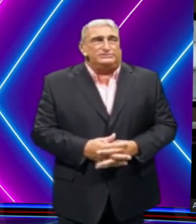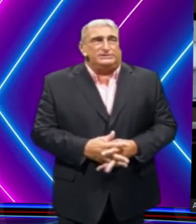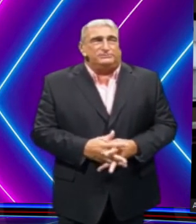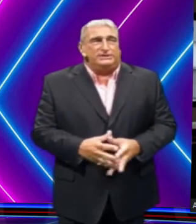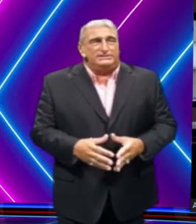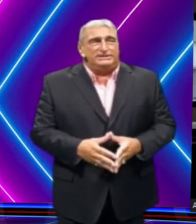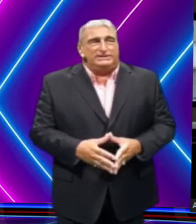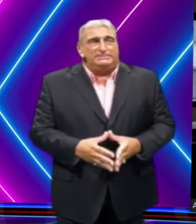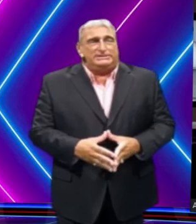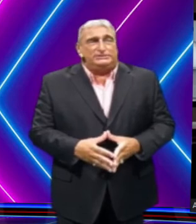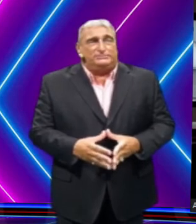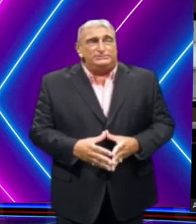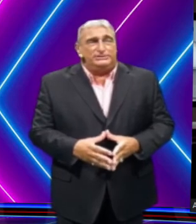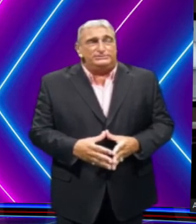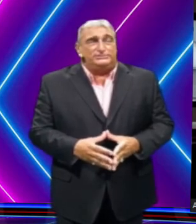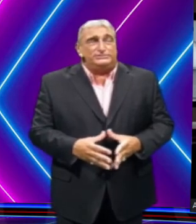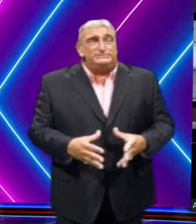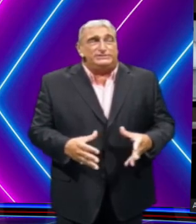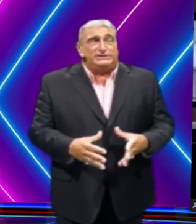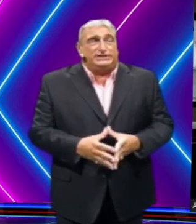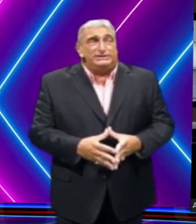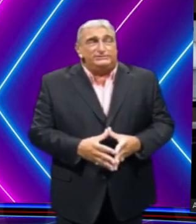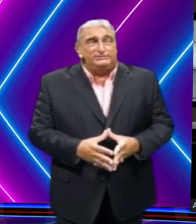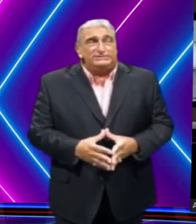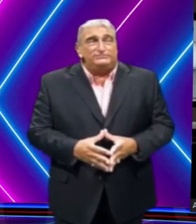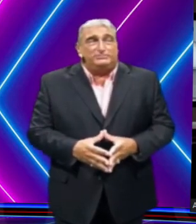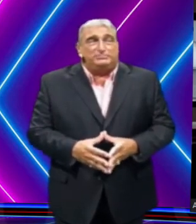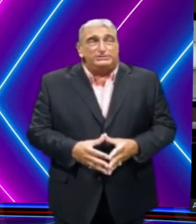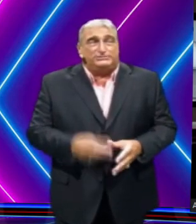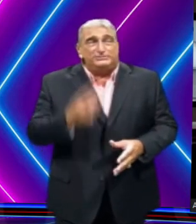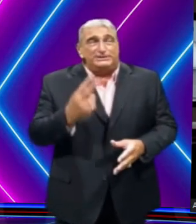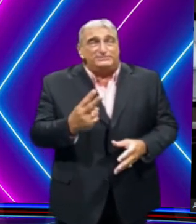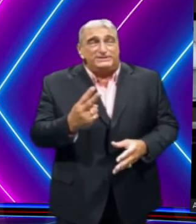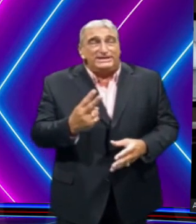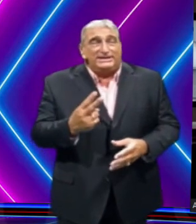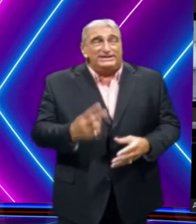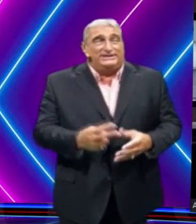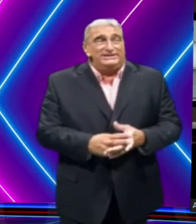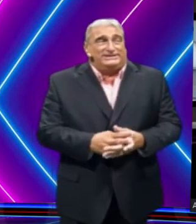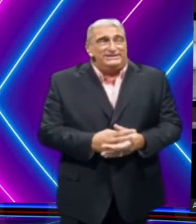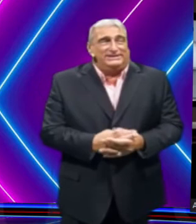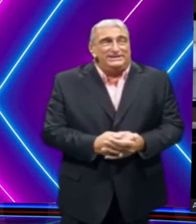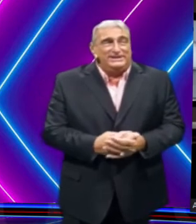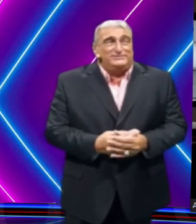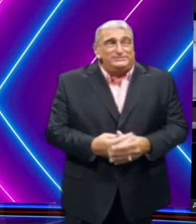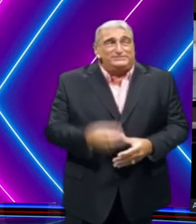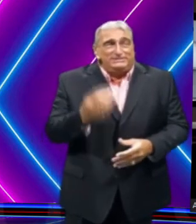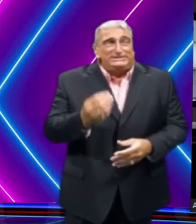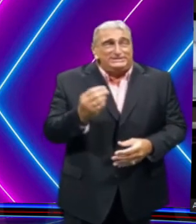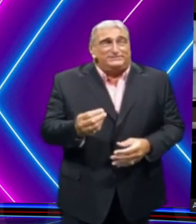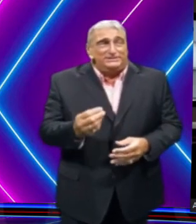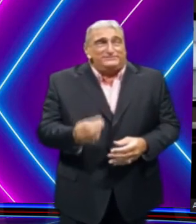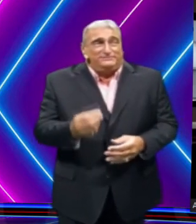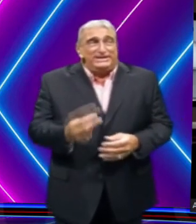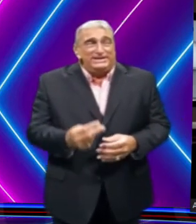son 25 millones, son 12 millones 500, dijo ayer uno, porque son dos vacunas. No, son